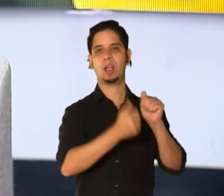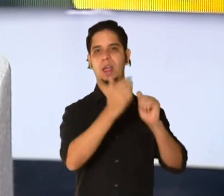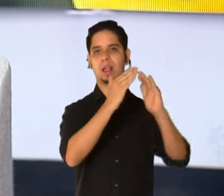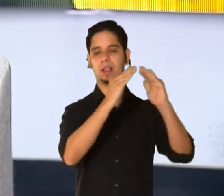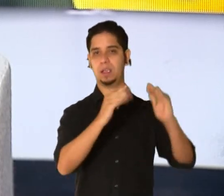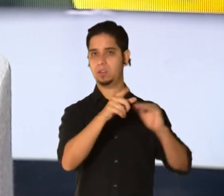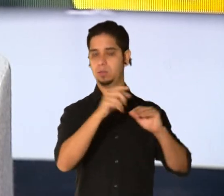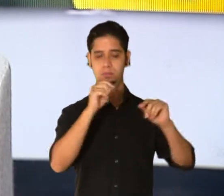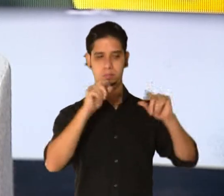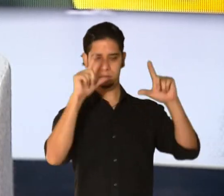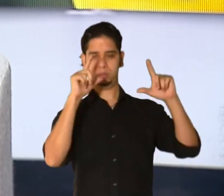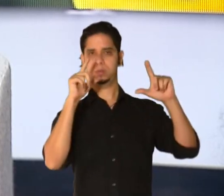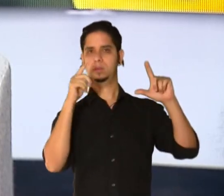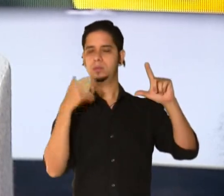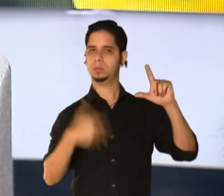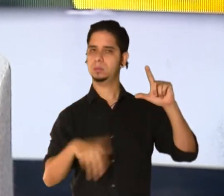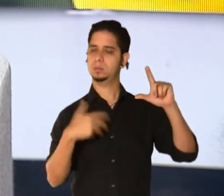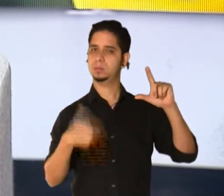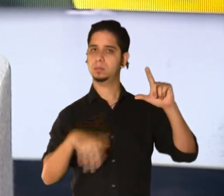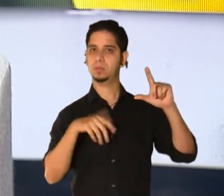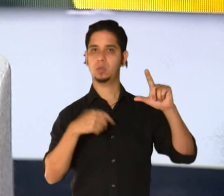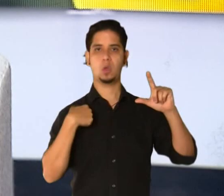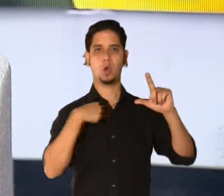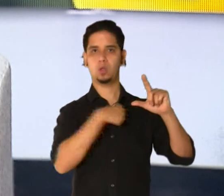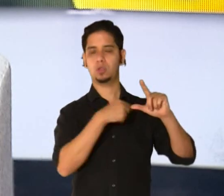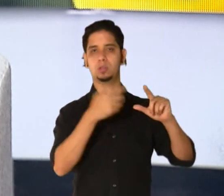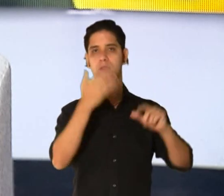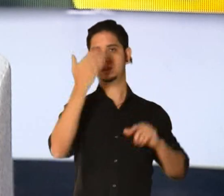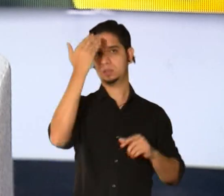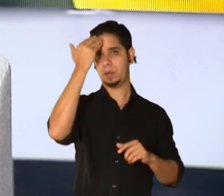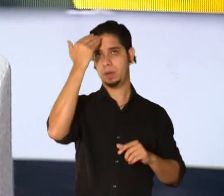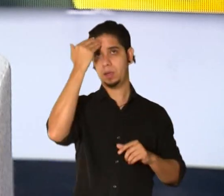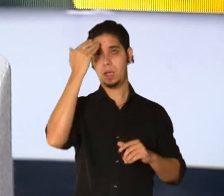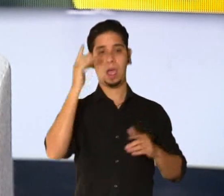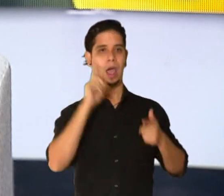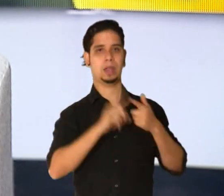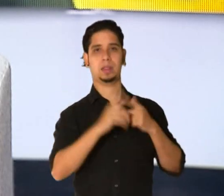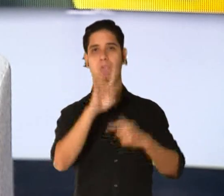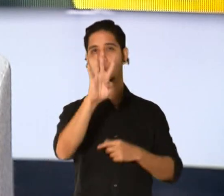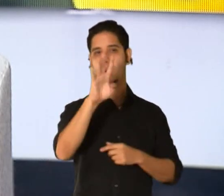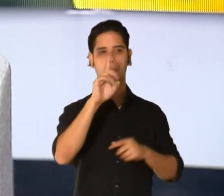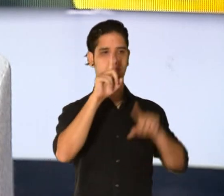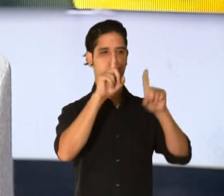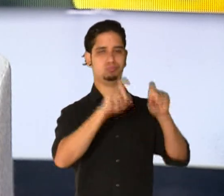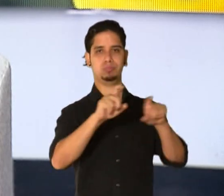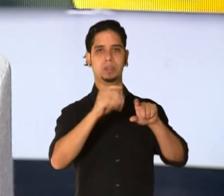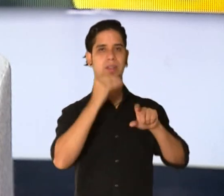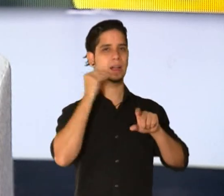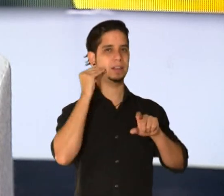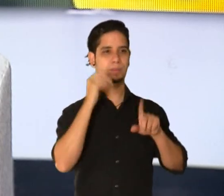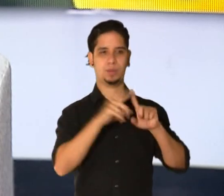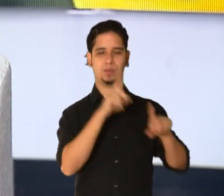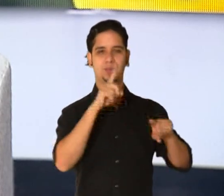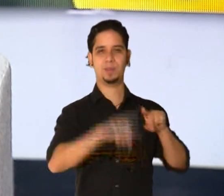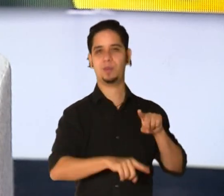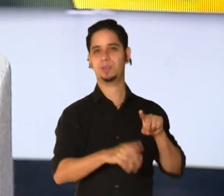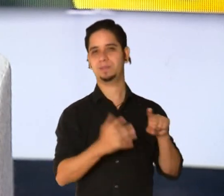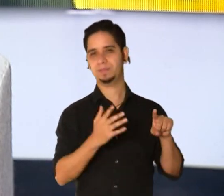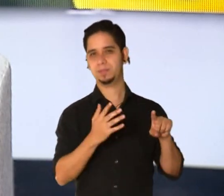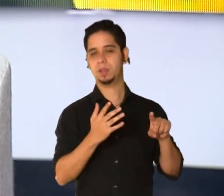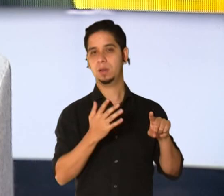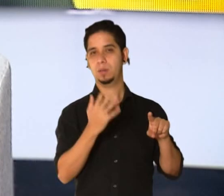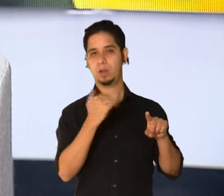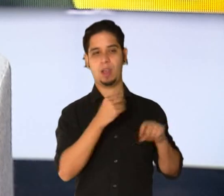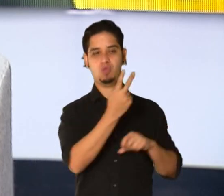es sorprendente porque queríamos obtener hasta 4 muestras de sangre en cada vivienda, y lo que